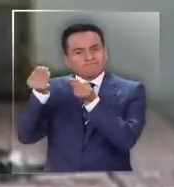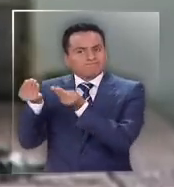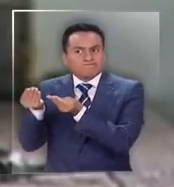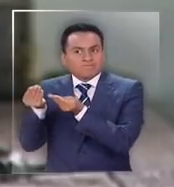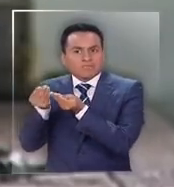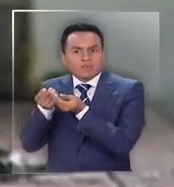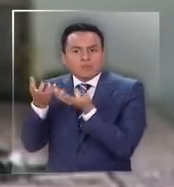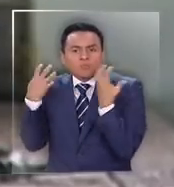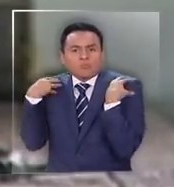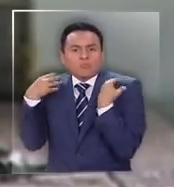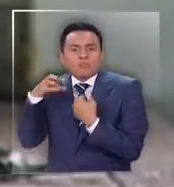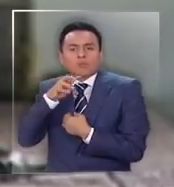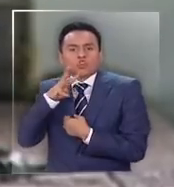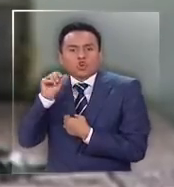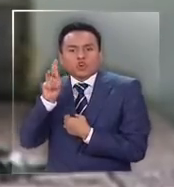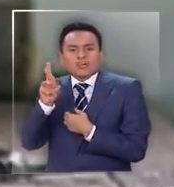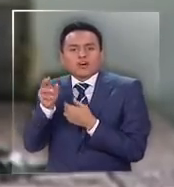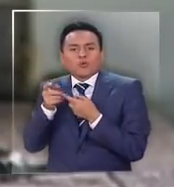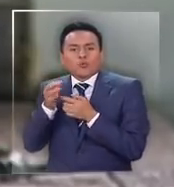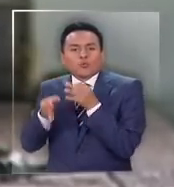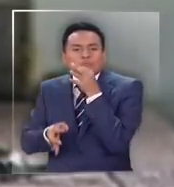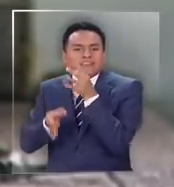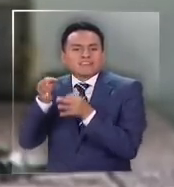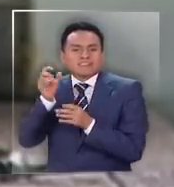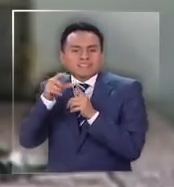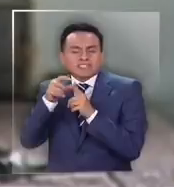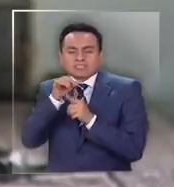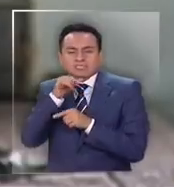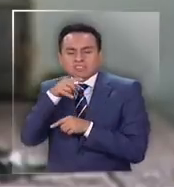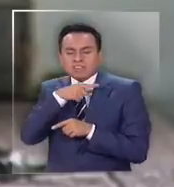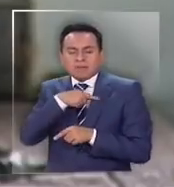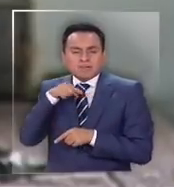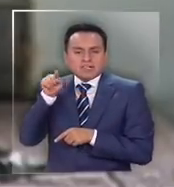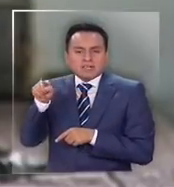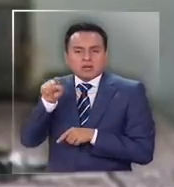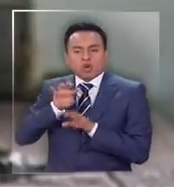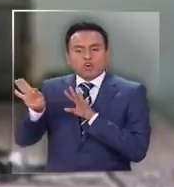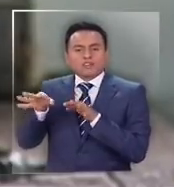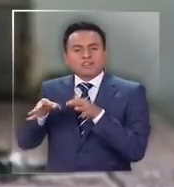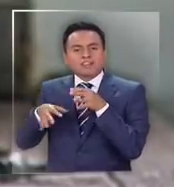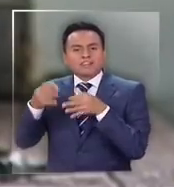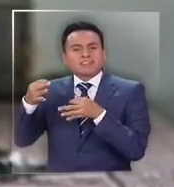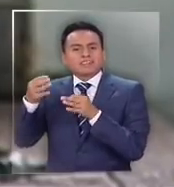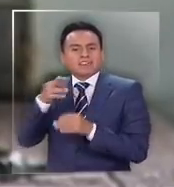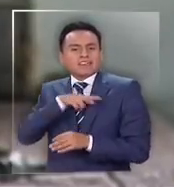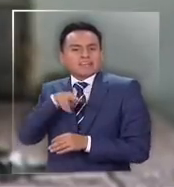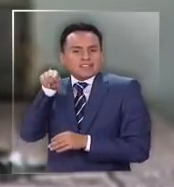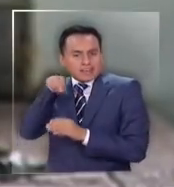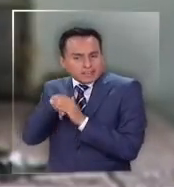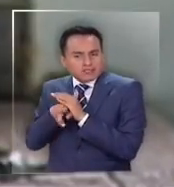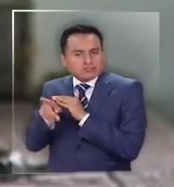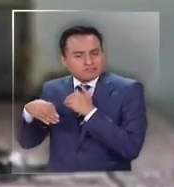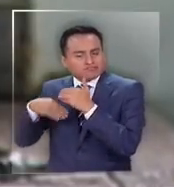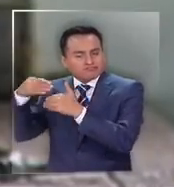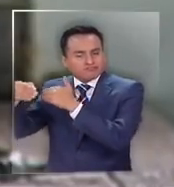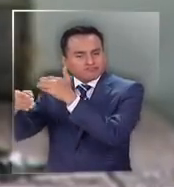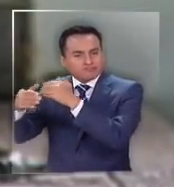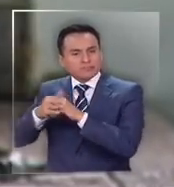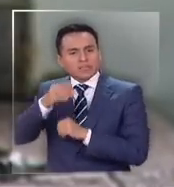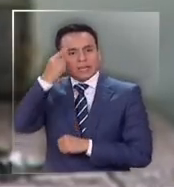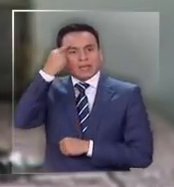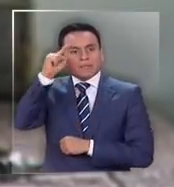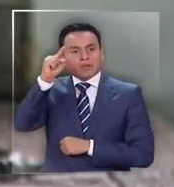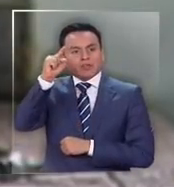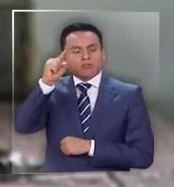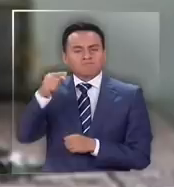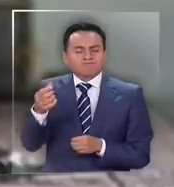al promotor de justicia, creo que se llama. Promotor de justicia, y siguen las cosas canónicas. Pero